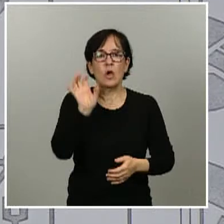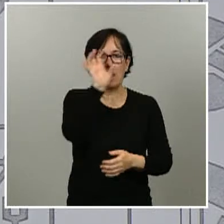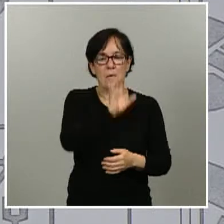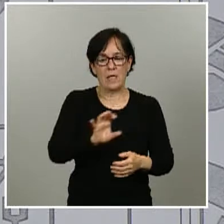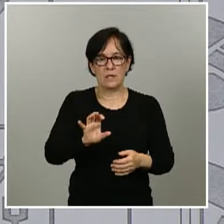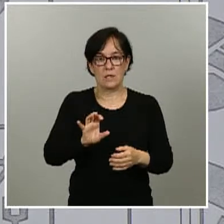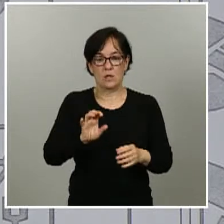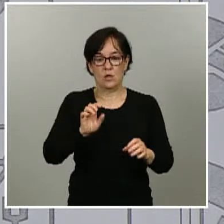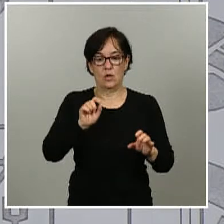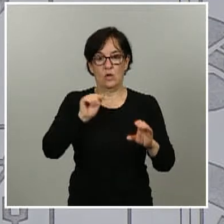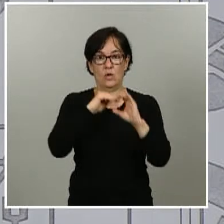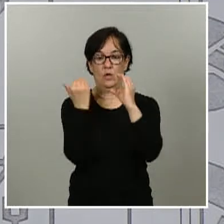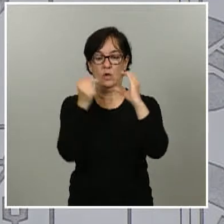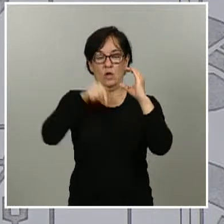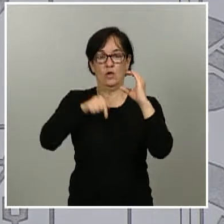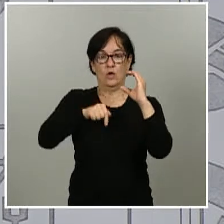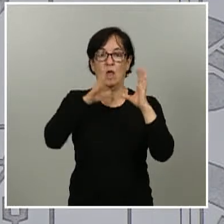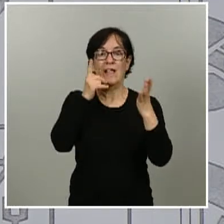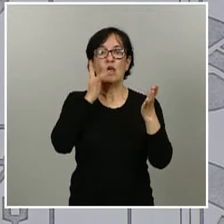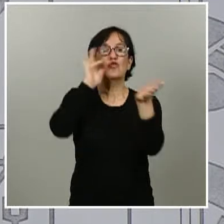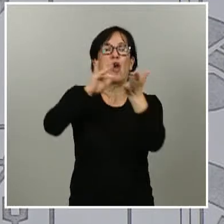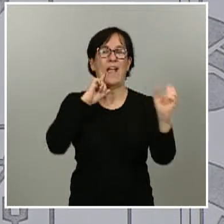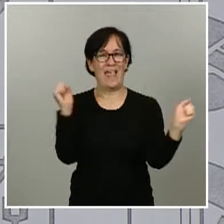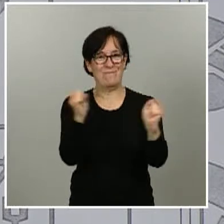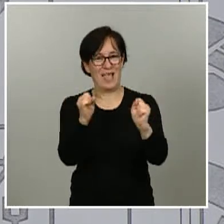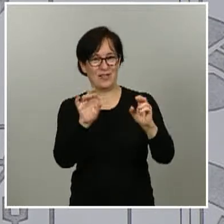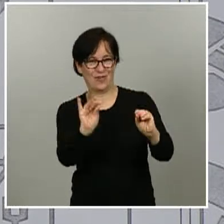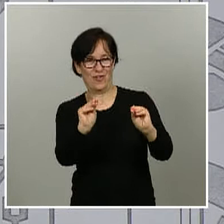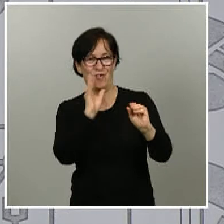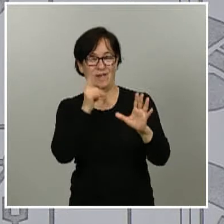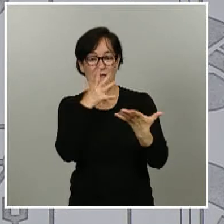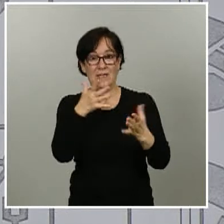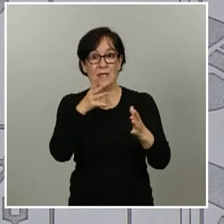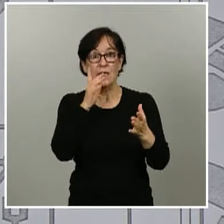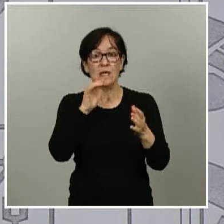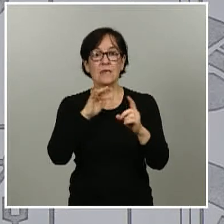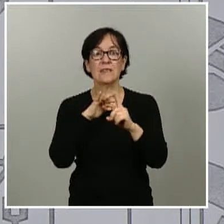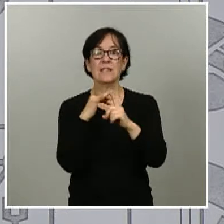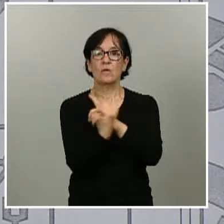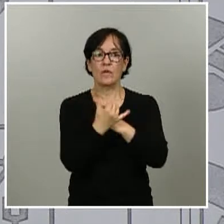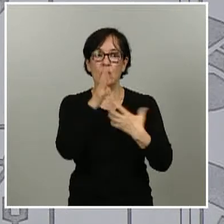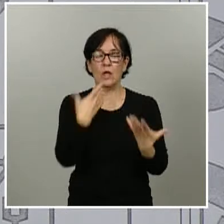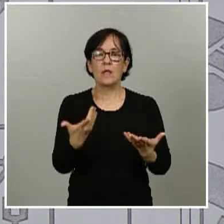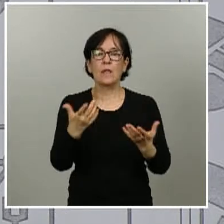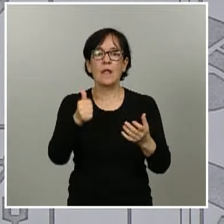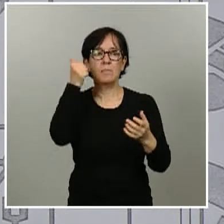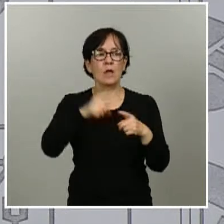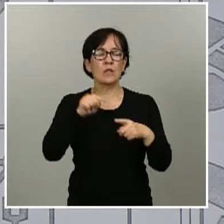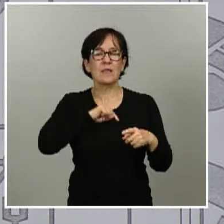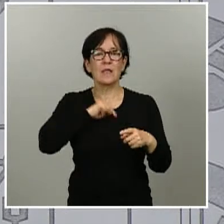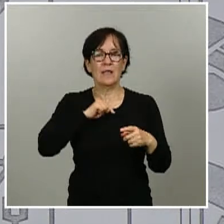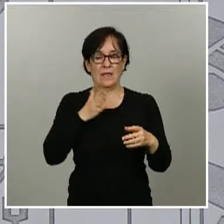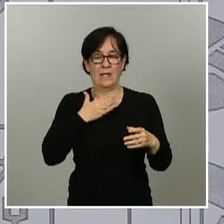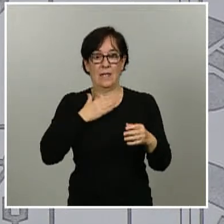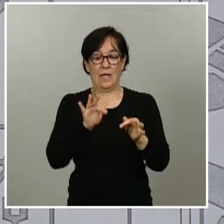están llegando ahora a su otoño-invierno. Por lo tanto, la situación en muchos de estos países sería la que esperaríamos nosotros en nuestra siguiente